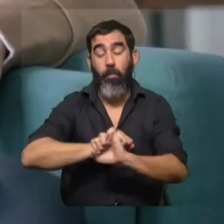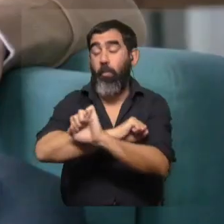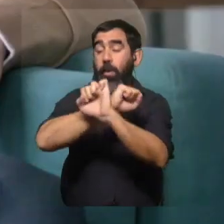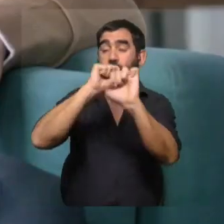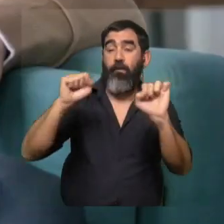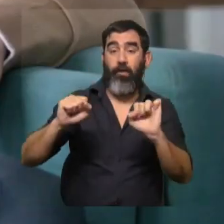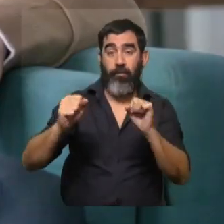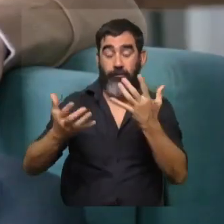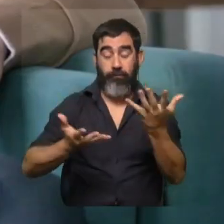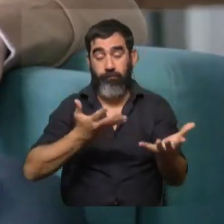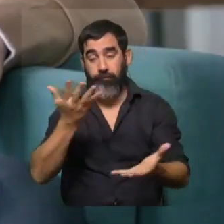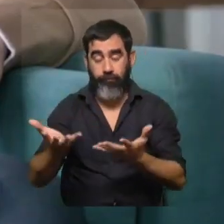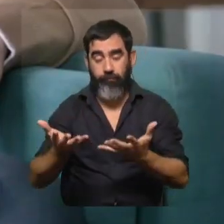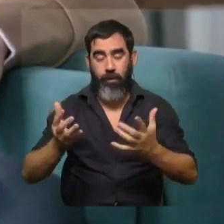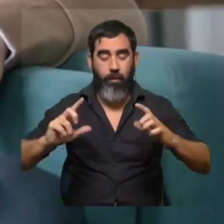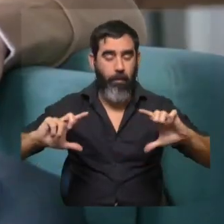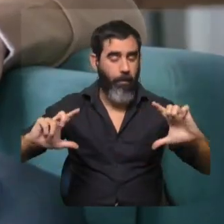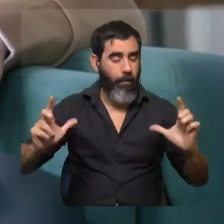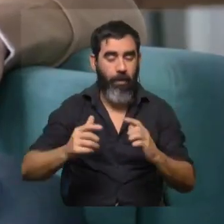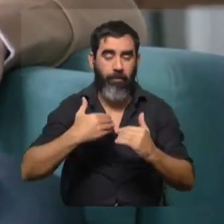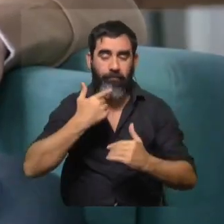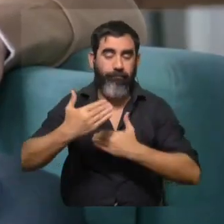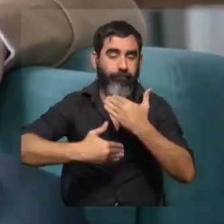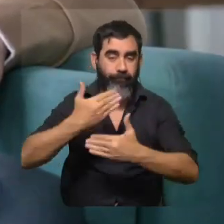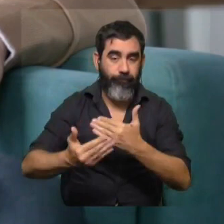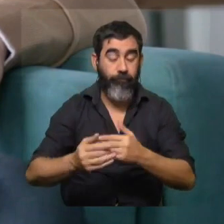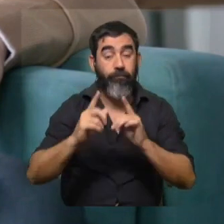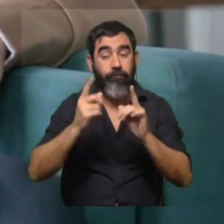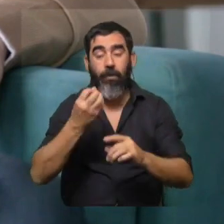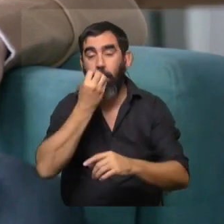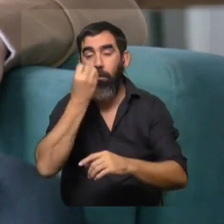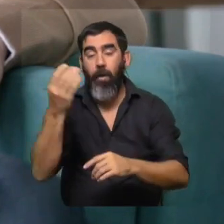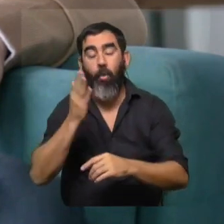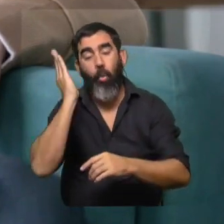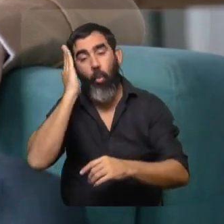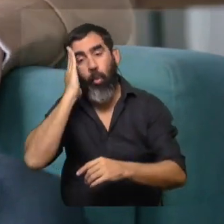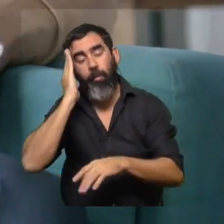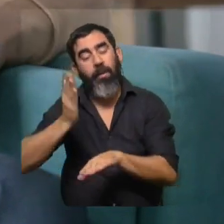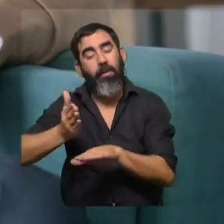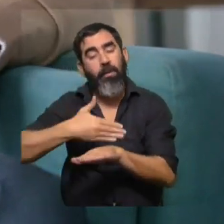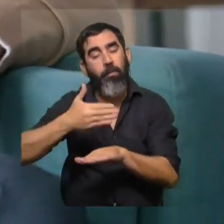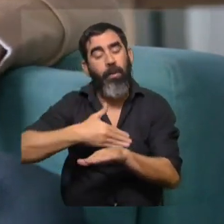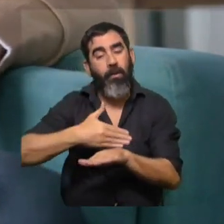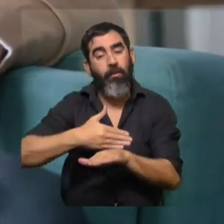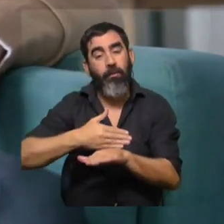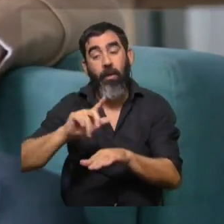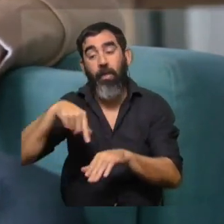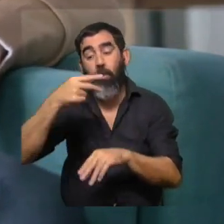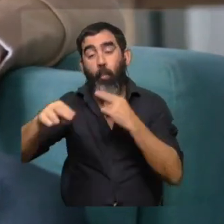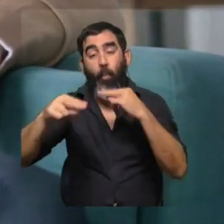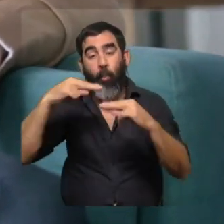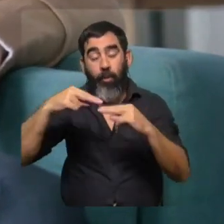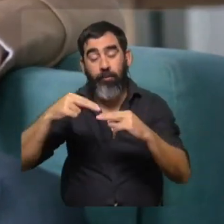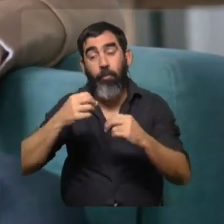que lo que hace es disminuir el rendimiento. Y por otro lado, lo ideal siempre es dormir siestas más temprano, en general después del almuerzo, porque